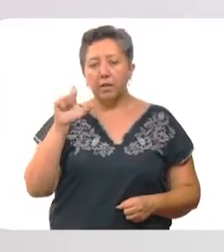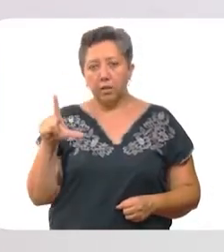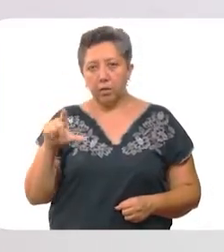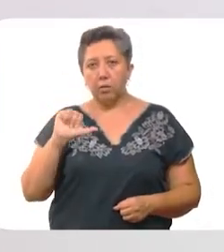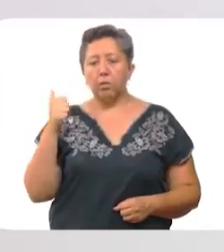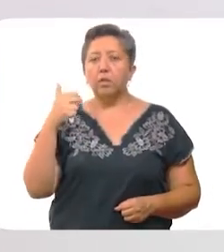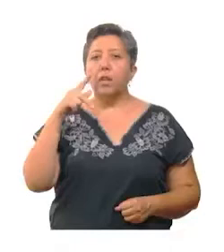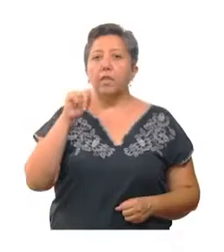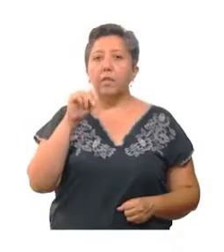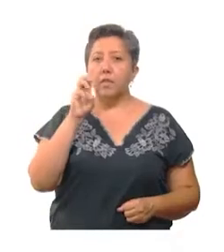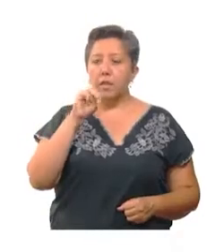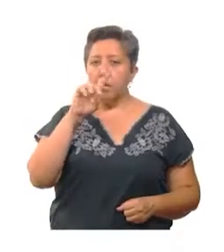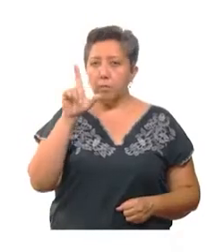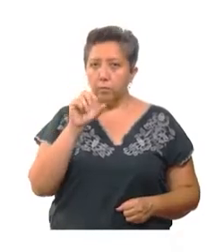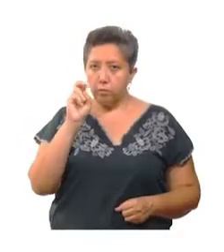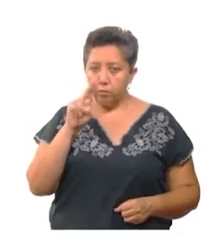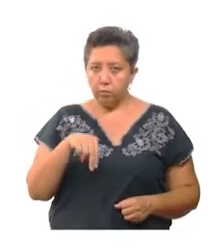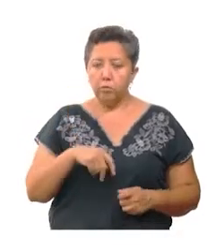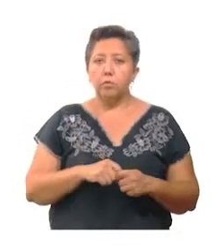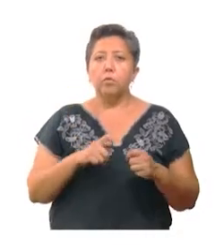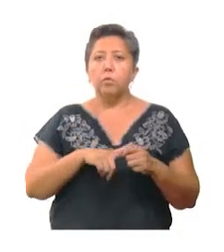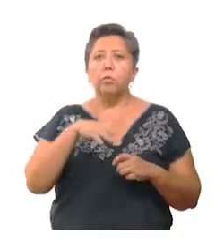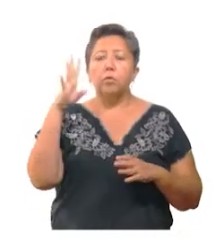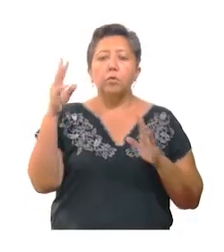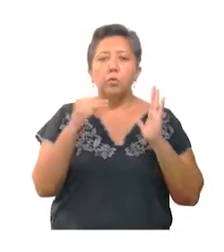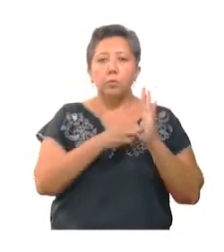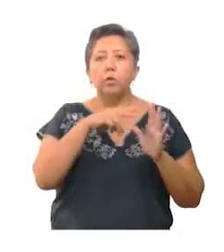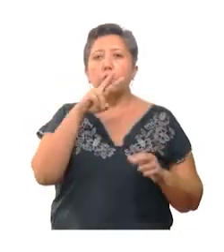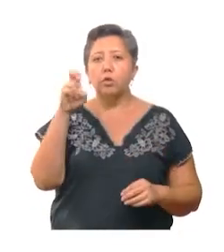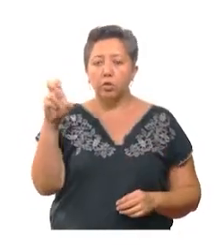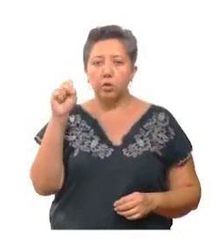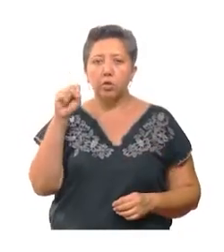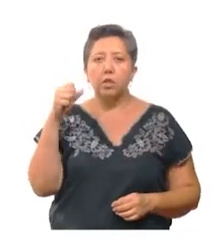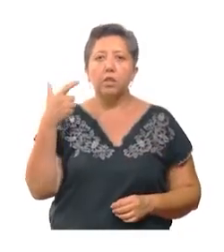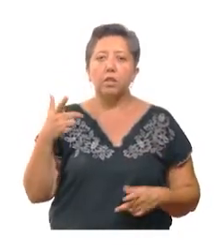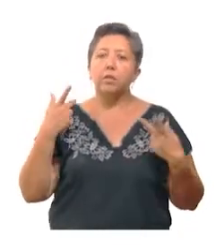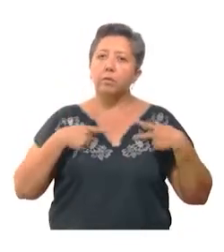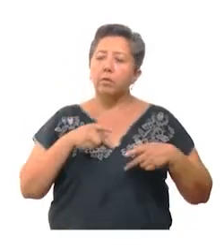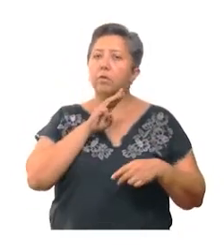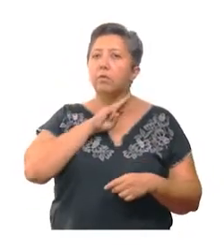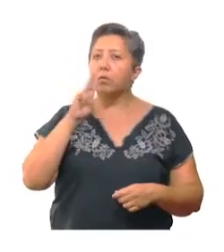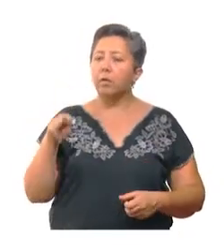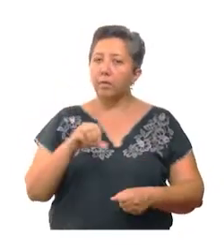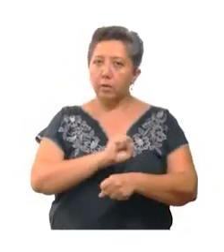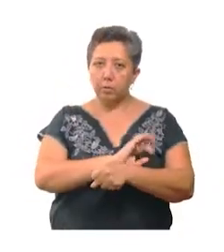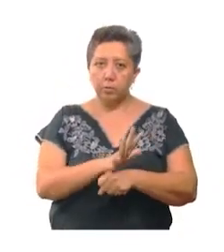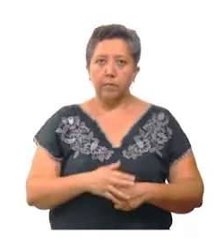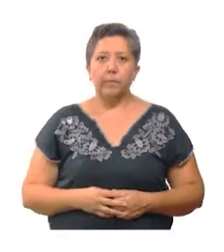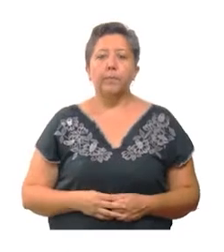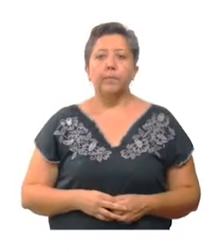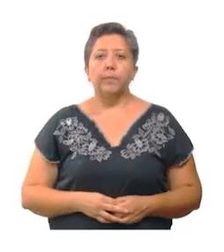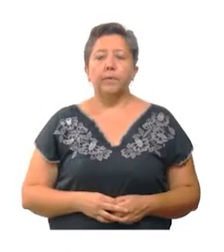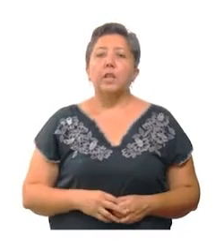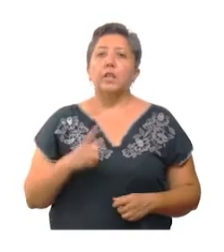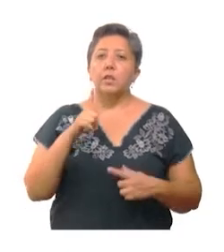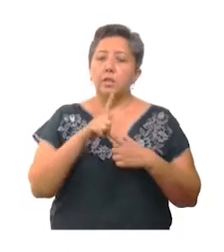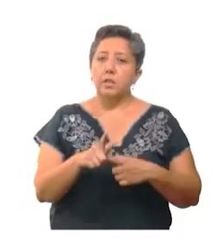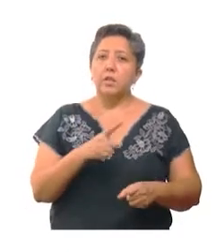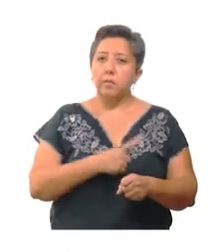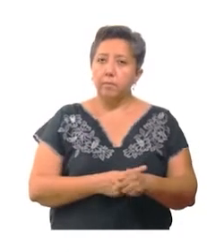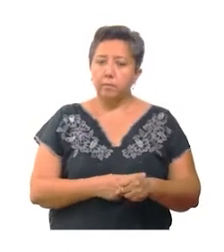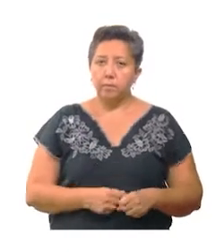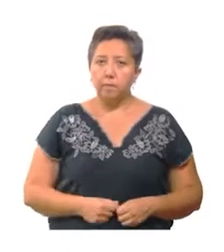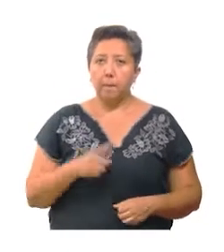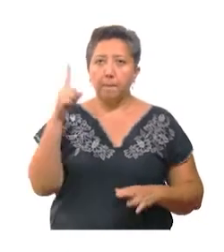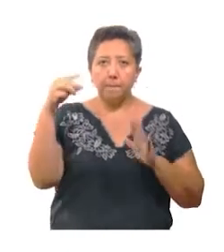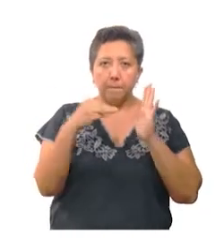1 en Temozón. En total son 4.267 las personas fallecidas a causa del coronavirus. De los casos